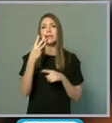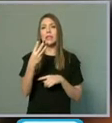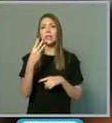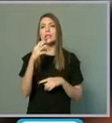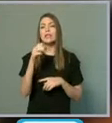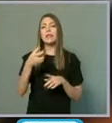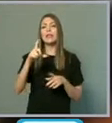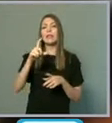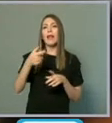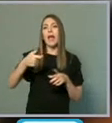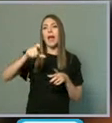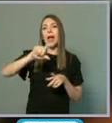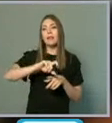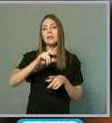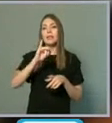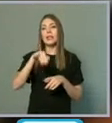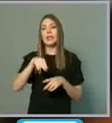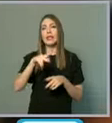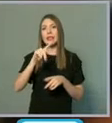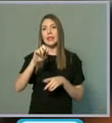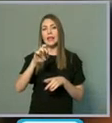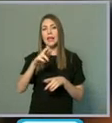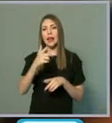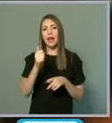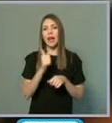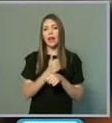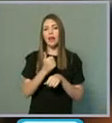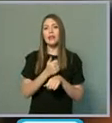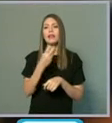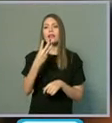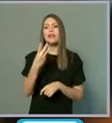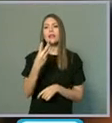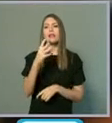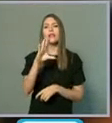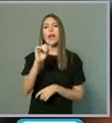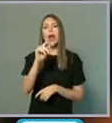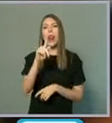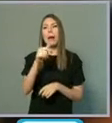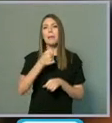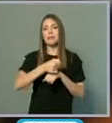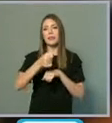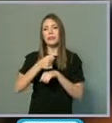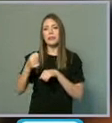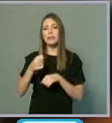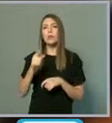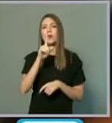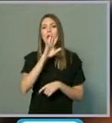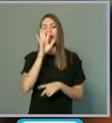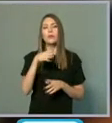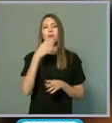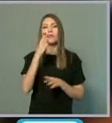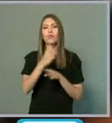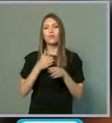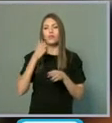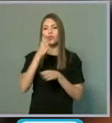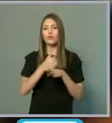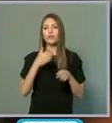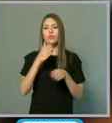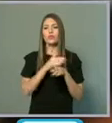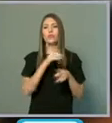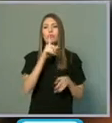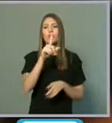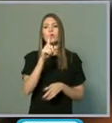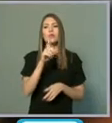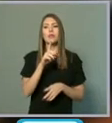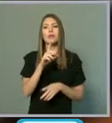arroz integral, Así es, Cintia. 3 calabazas medianas y ralladas. una cebolla mediana finamente picada, Una cucharada de perejil